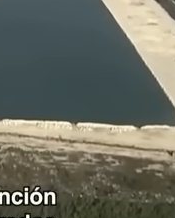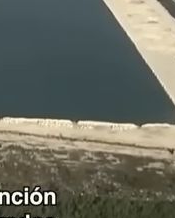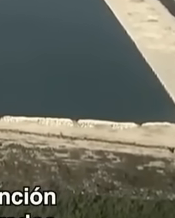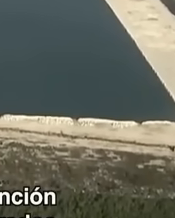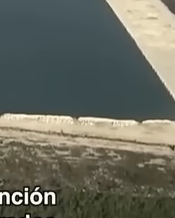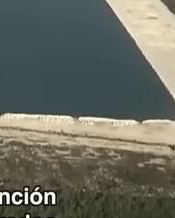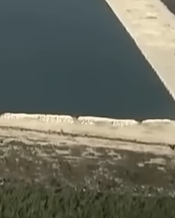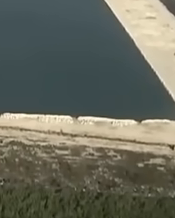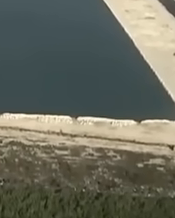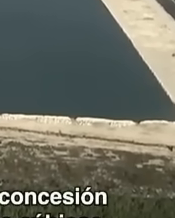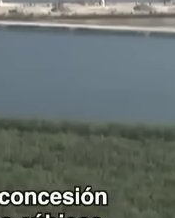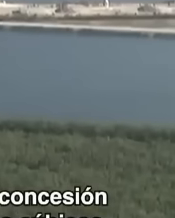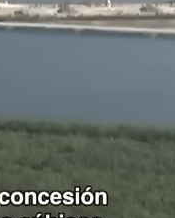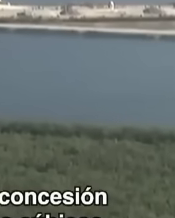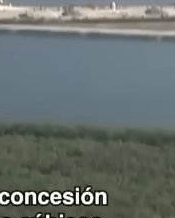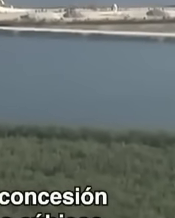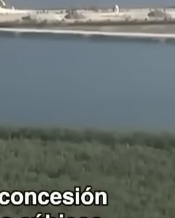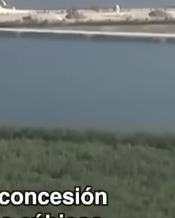es el paraíso.